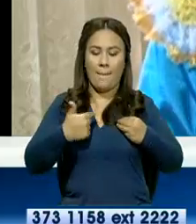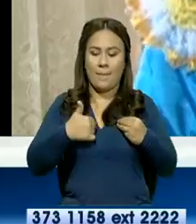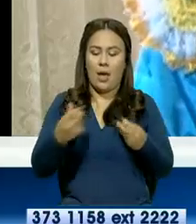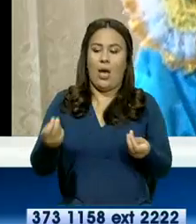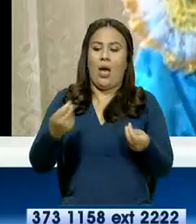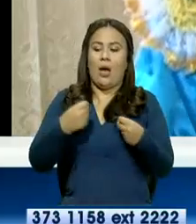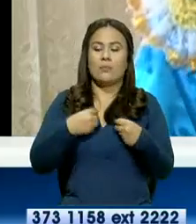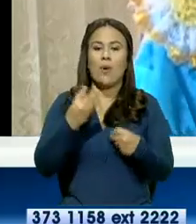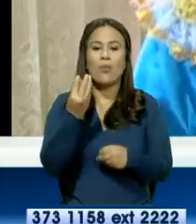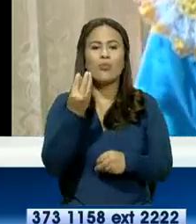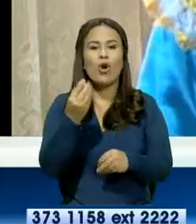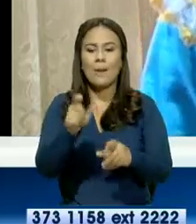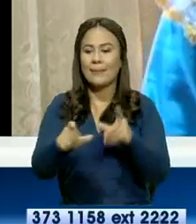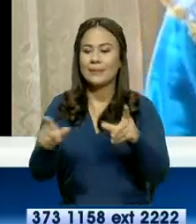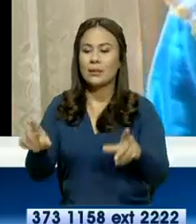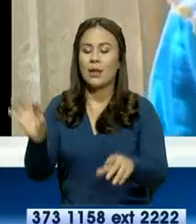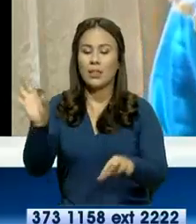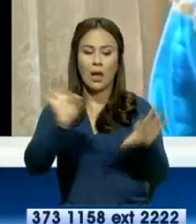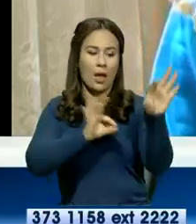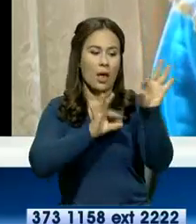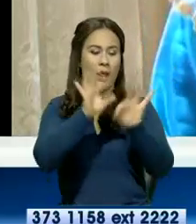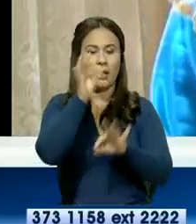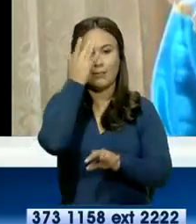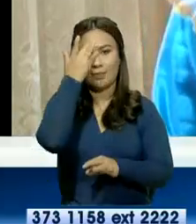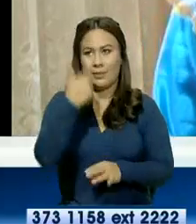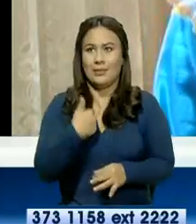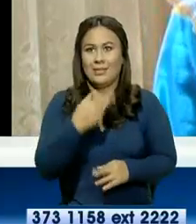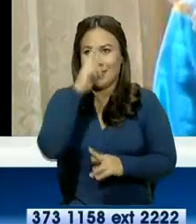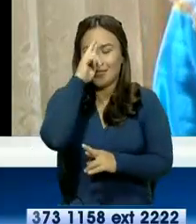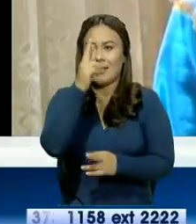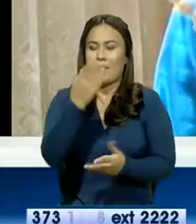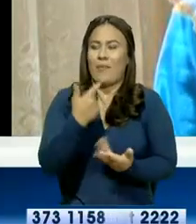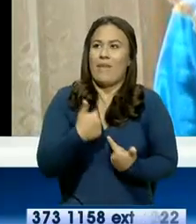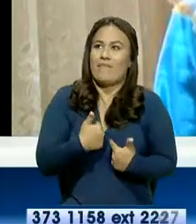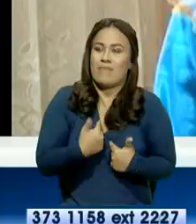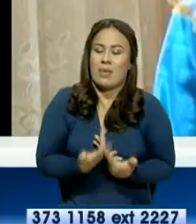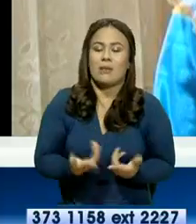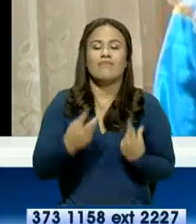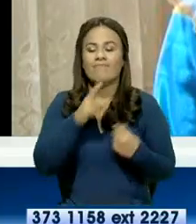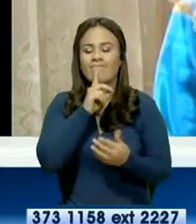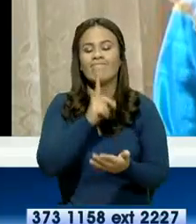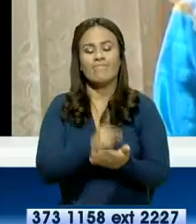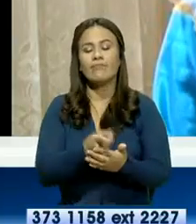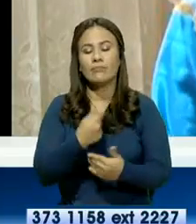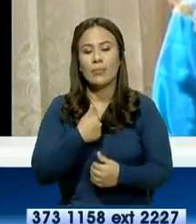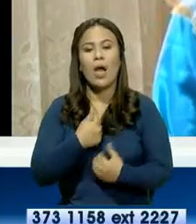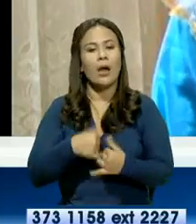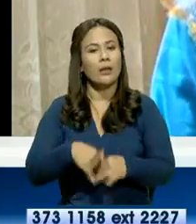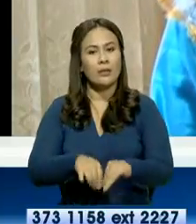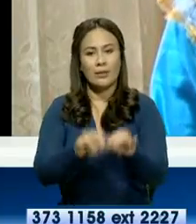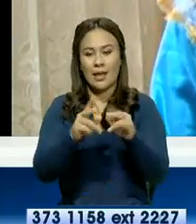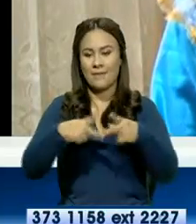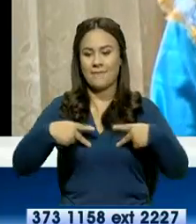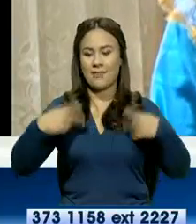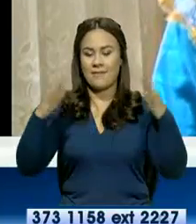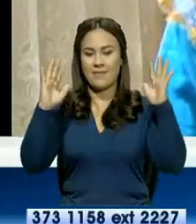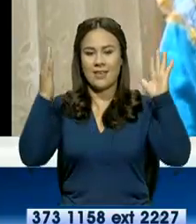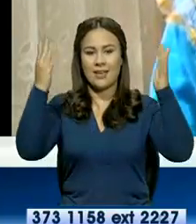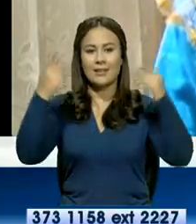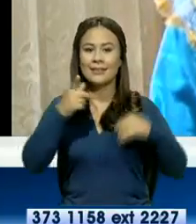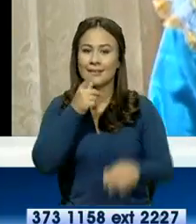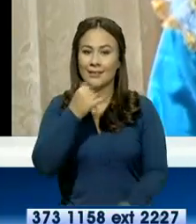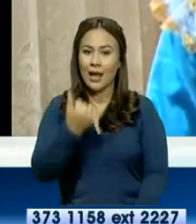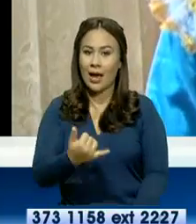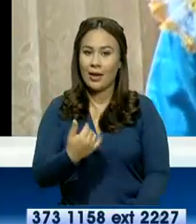solo muy pocos hemos tenido esa suerte. Y obviamente, pues, vamos a vivir este presente, ¿no? Como lo